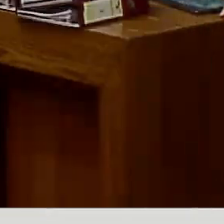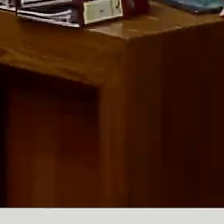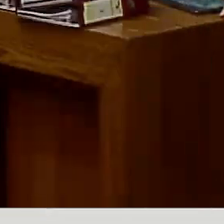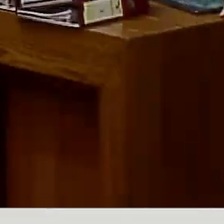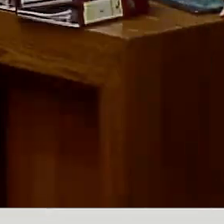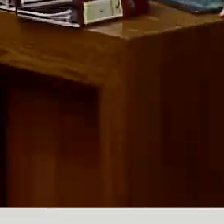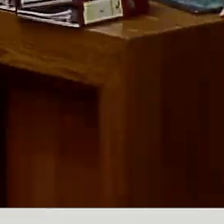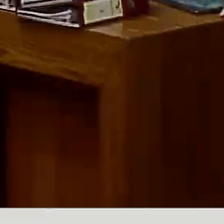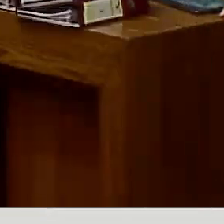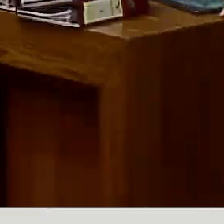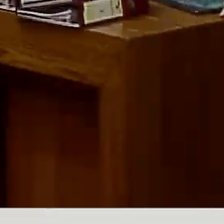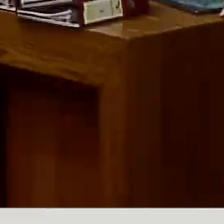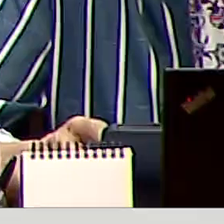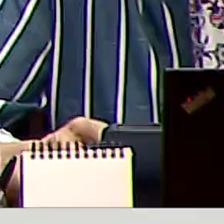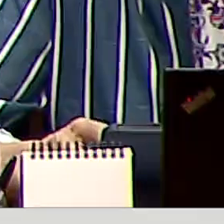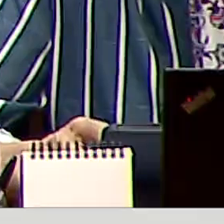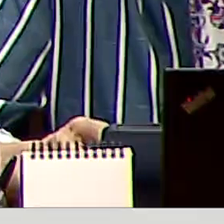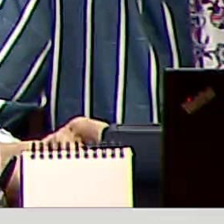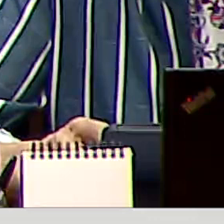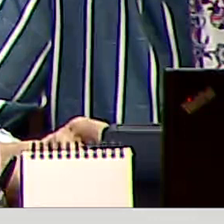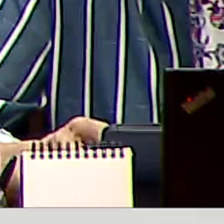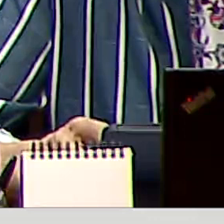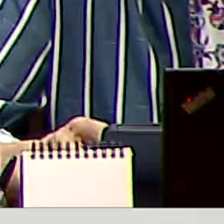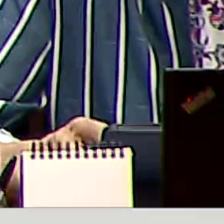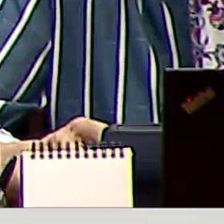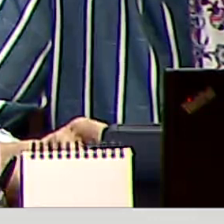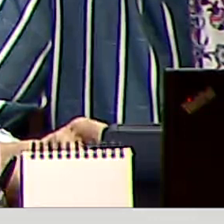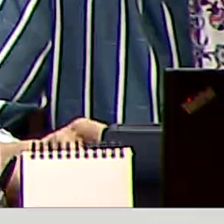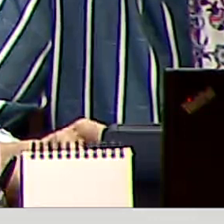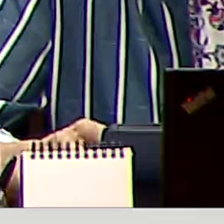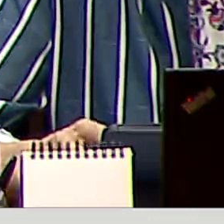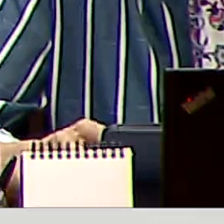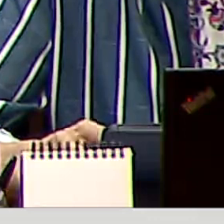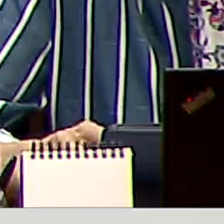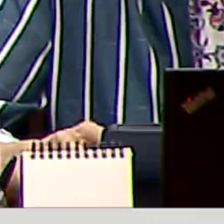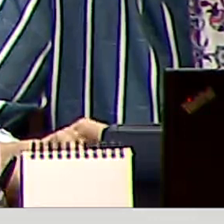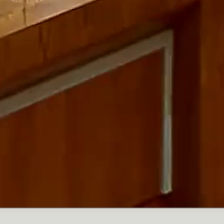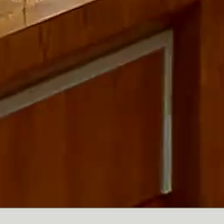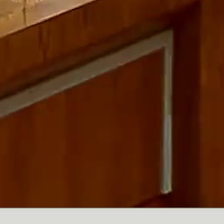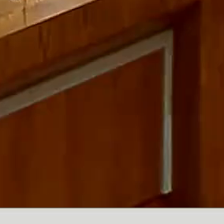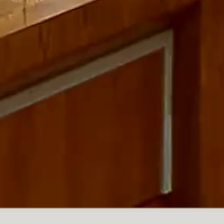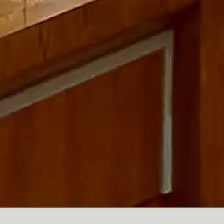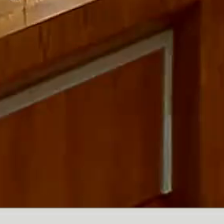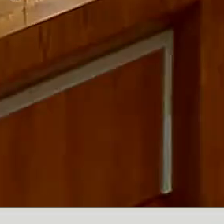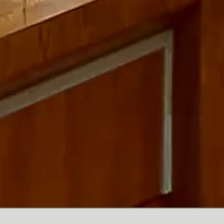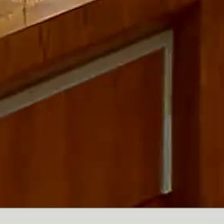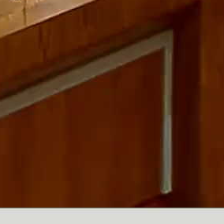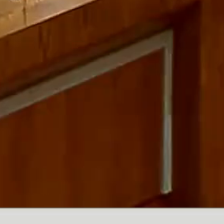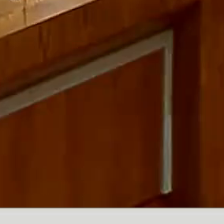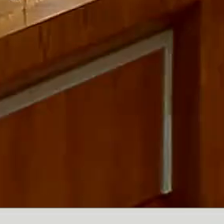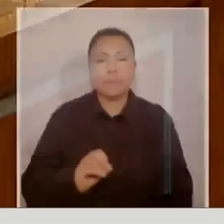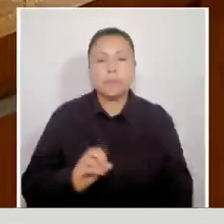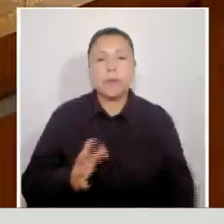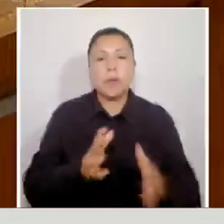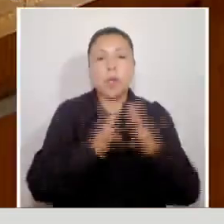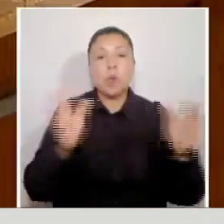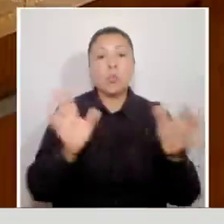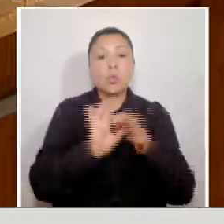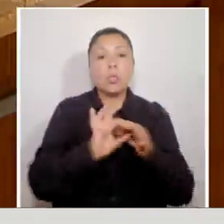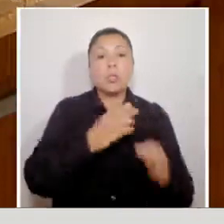presidente Don Jorge Brito tiene la palabra Muchas gracias